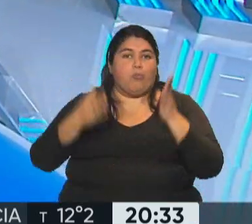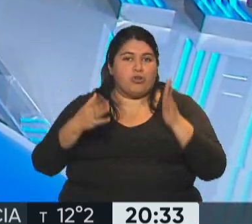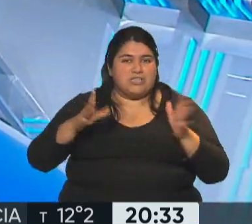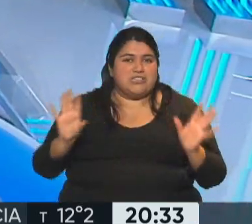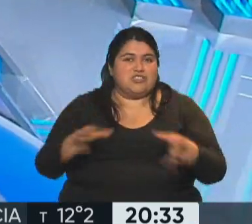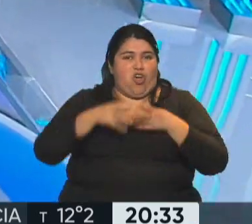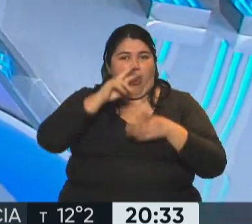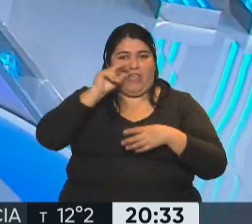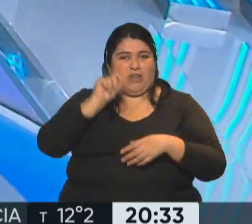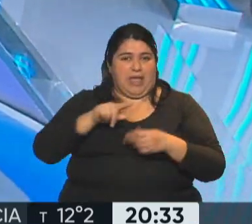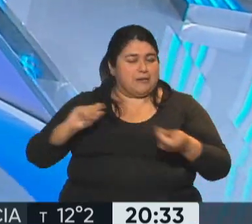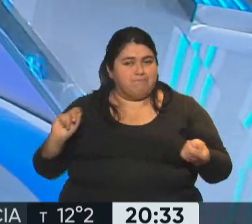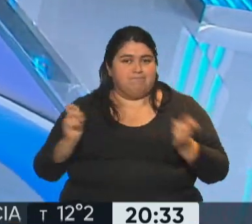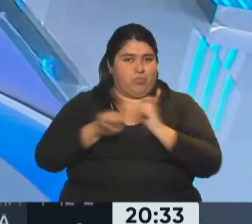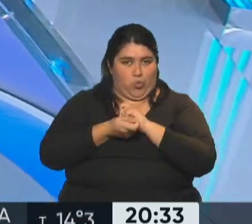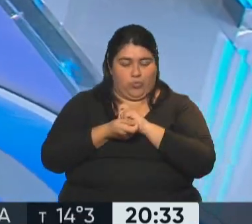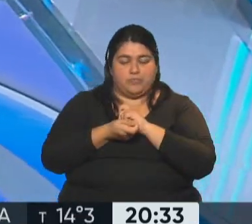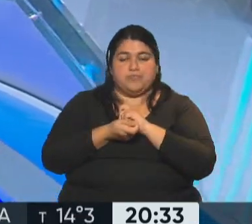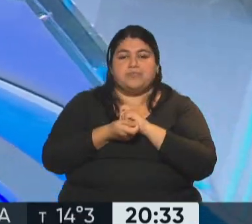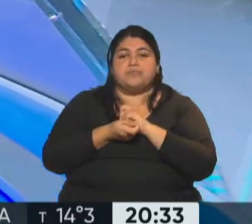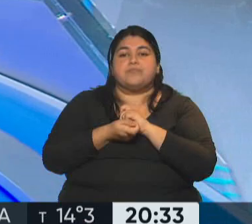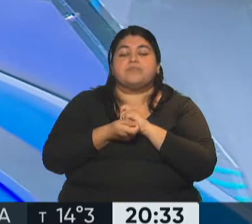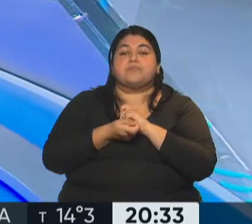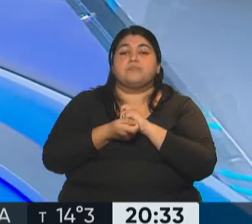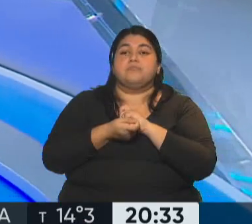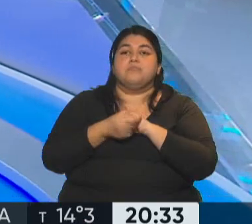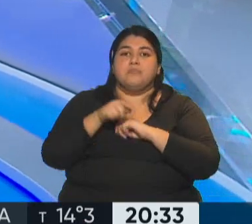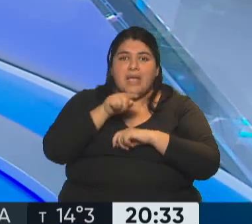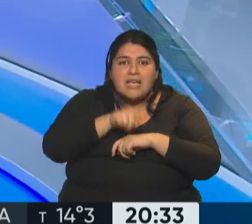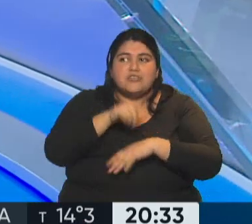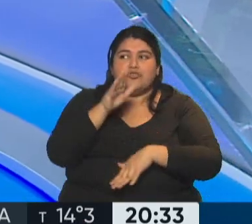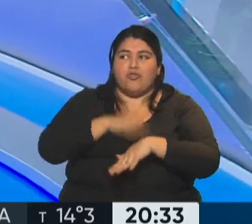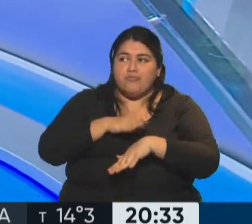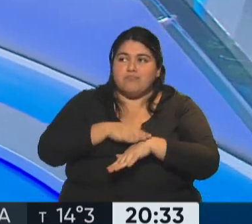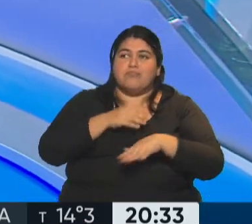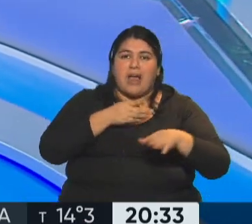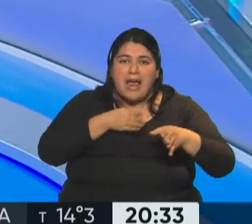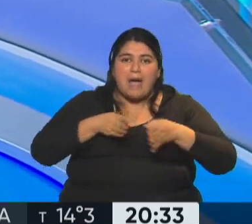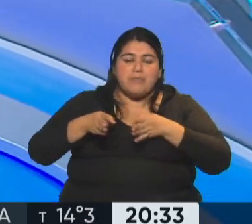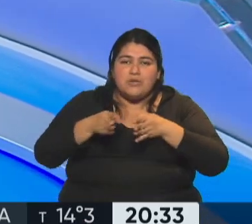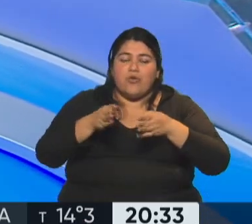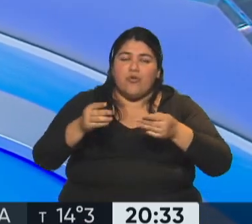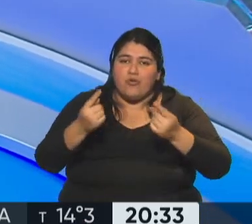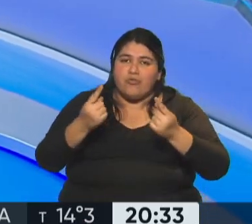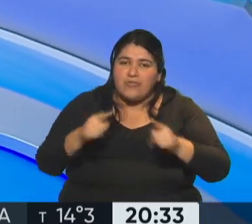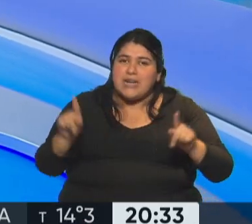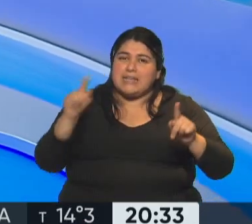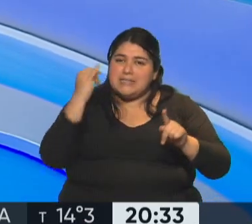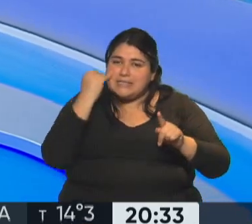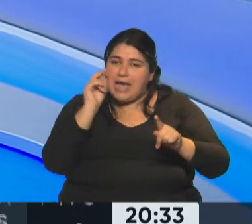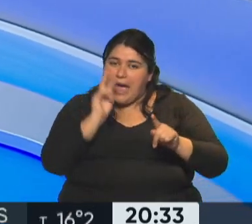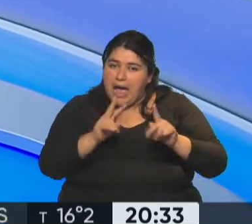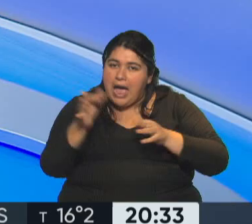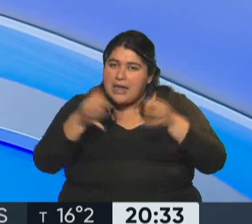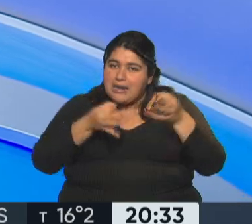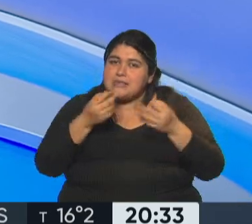Argentina. Esto ya estaba dando de entrada, pintaba un panorama de que la cosa iba a estar muy mal.